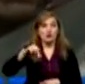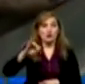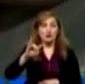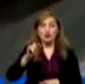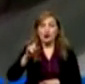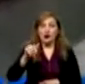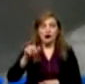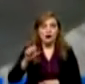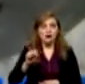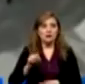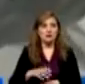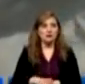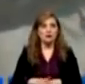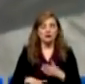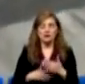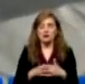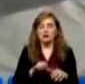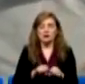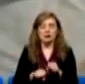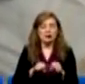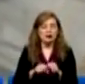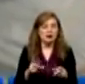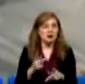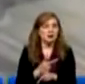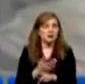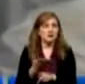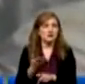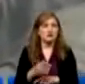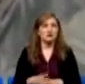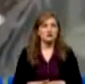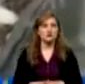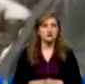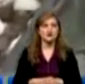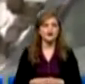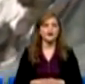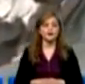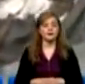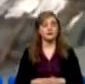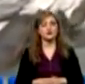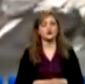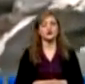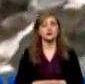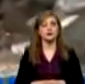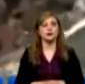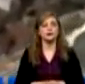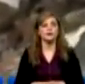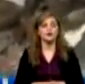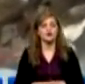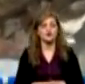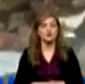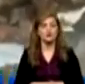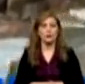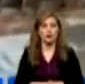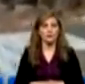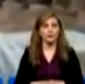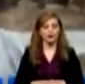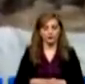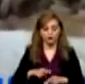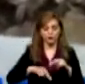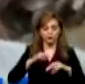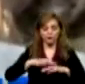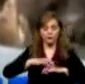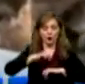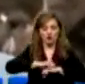los estragos se siguen sintiendo en esta época lluviosa. Esta vez en este sector se cayó el muro